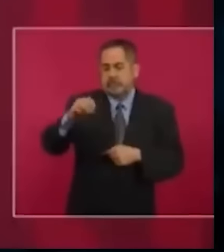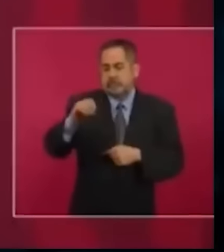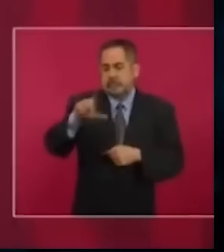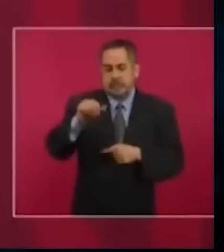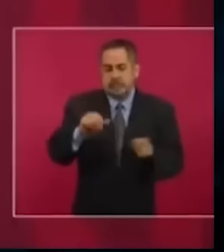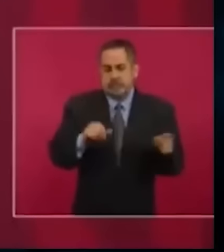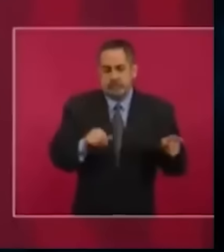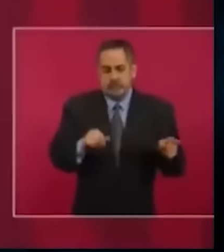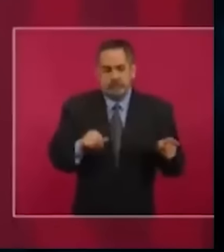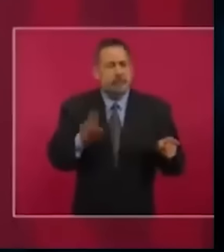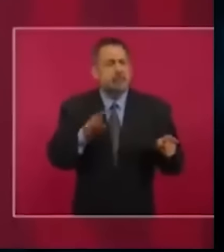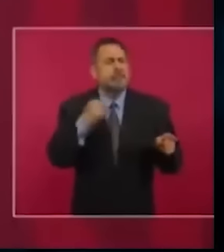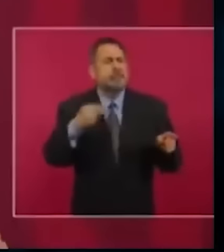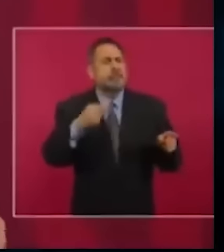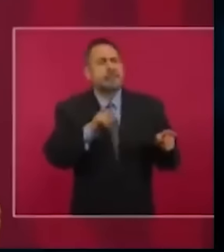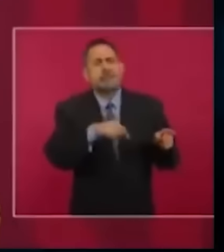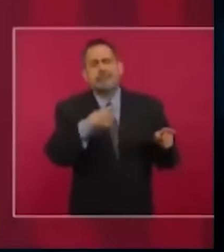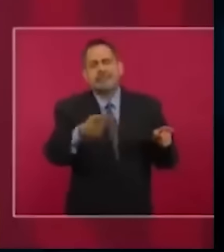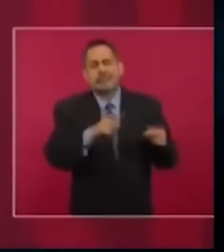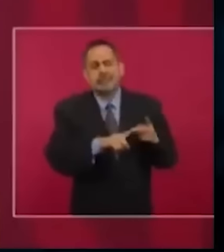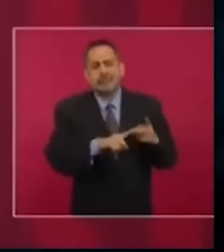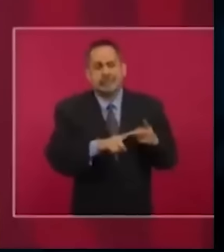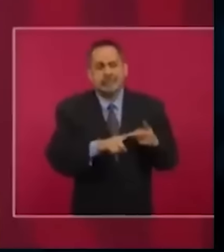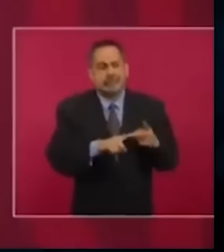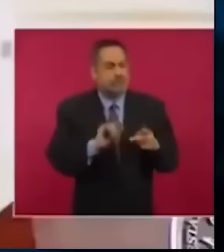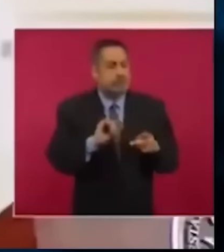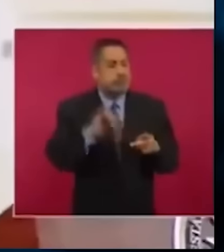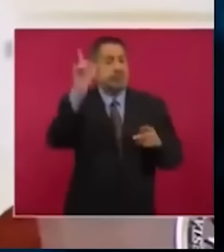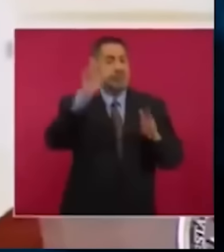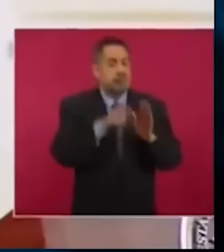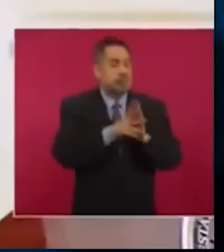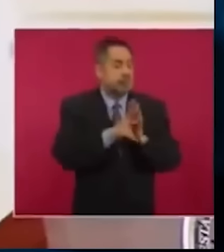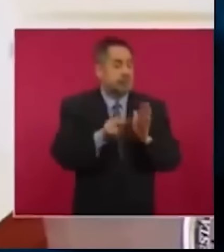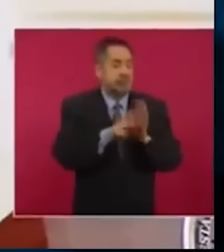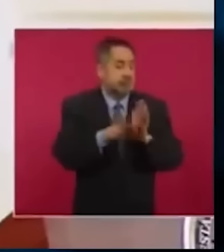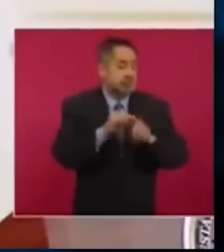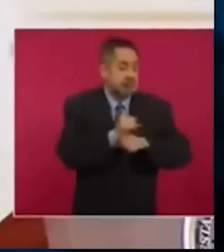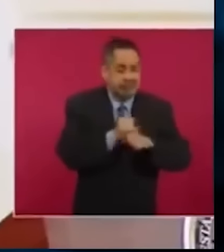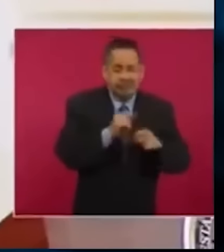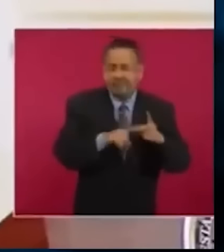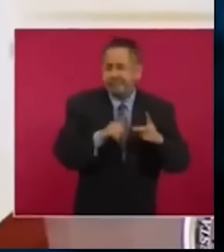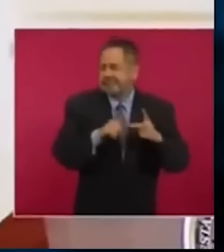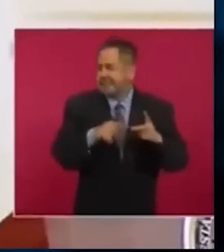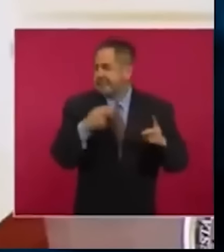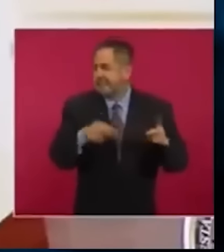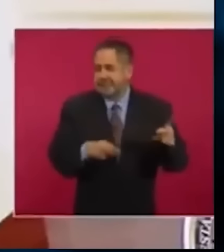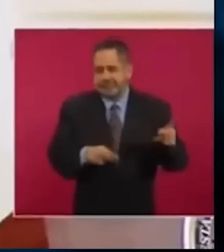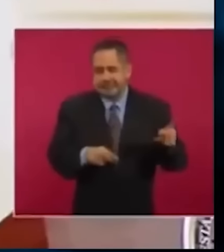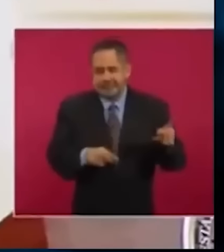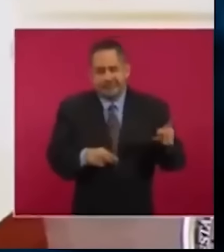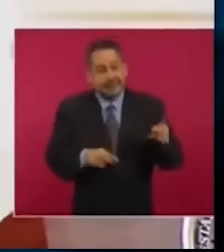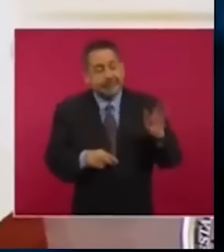Y cómo se llama el gran periodista de investigación